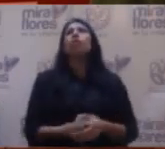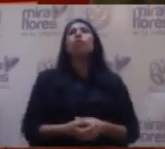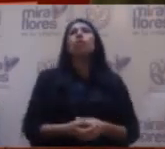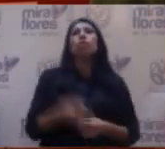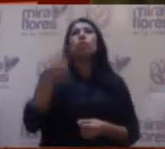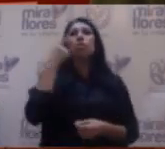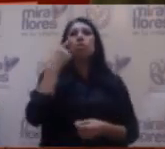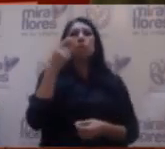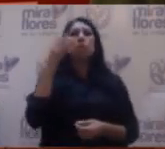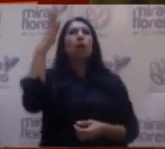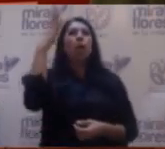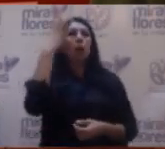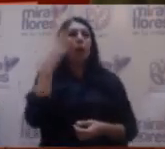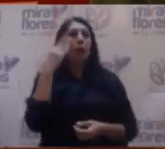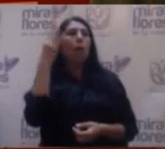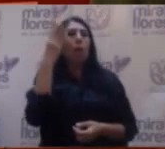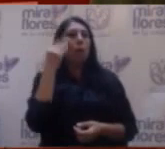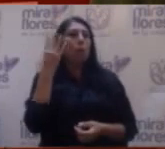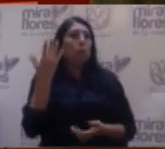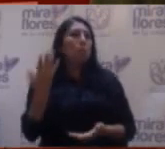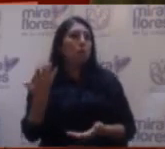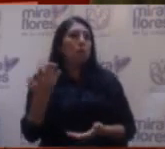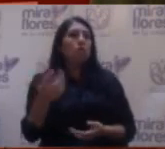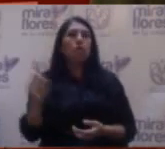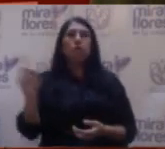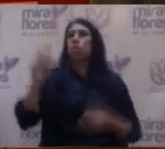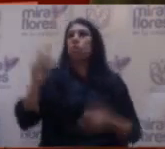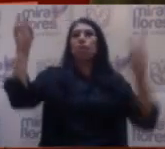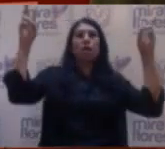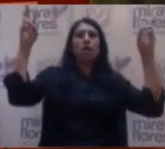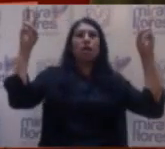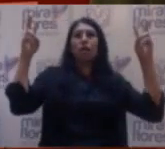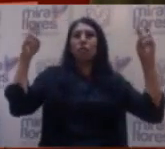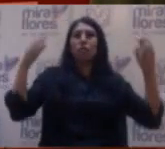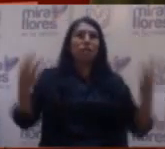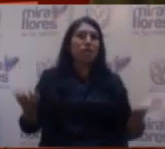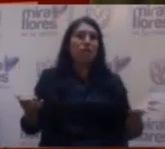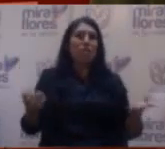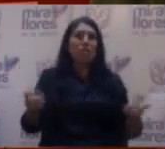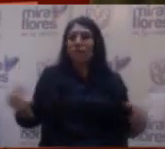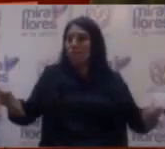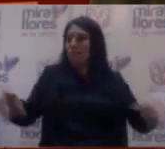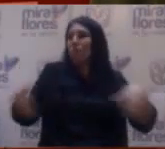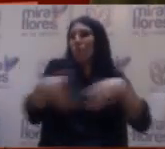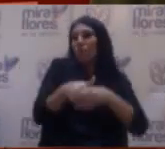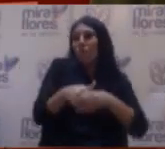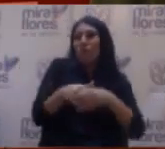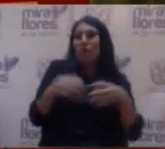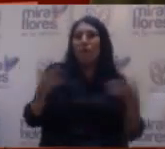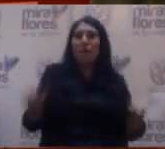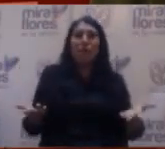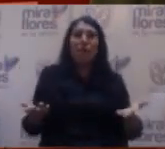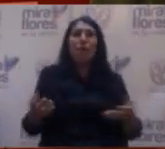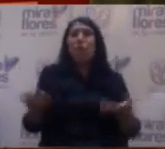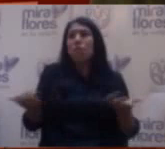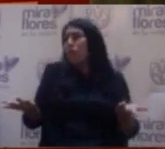es esta situación. No es un tema que ha pasado por un convenio de hermanamiento, pero nosotros tenemos las puertas